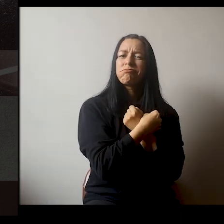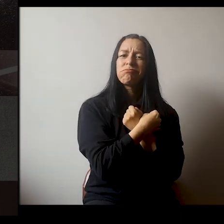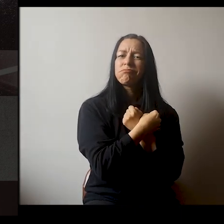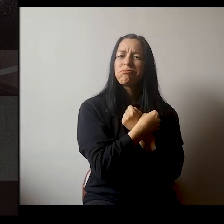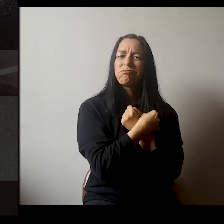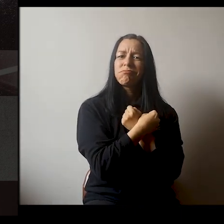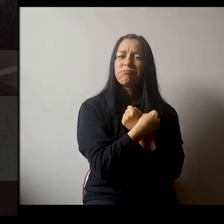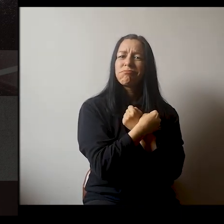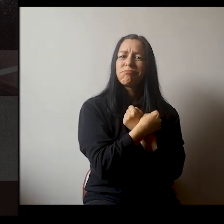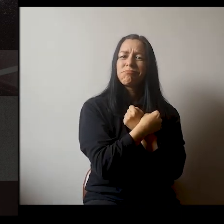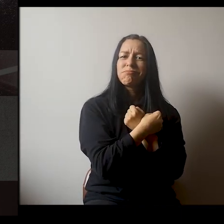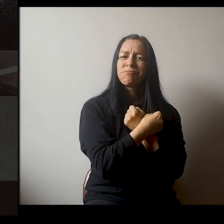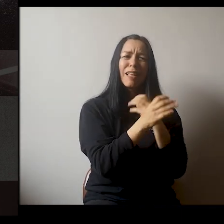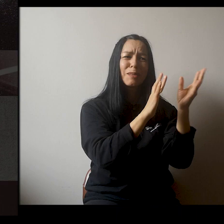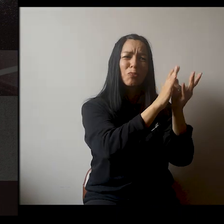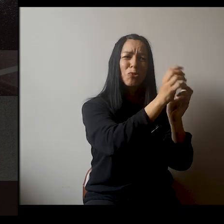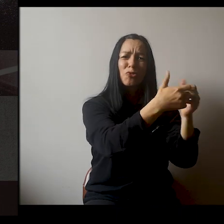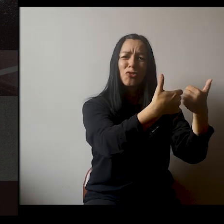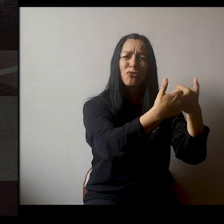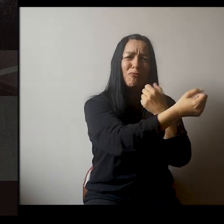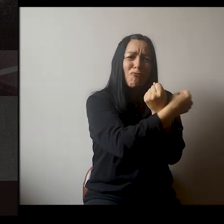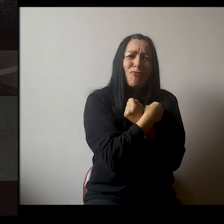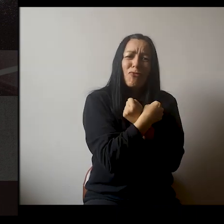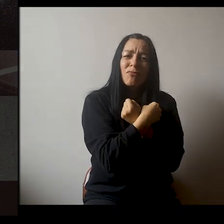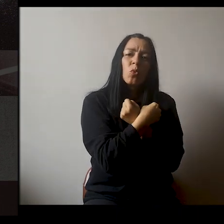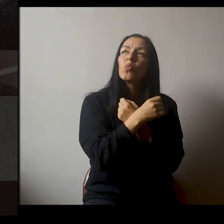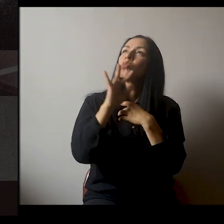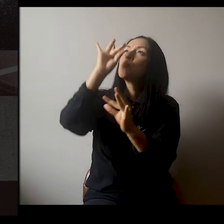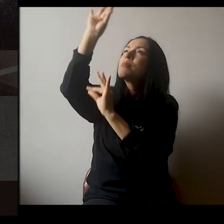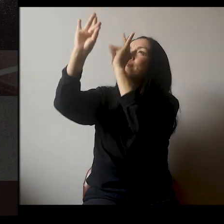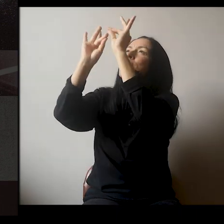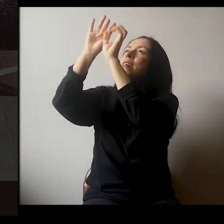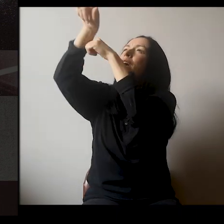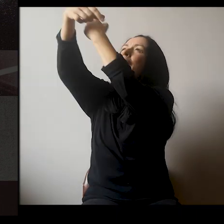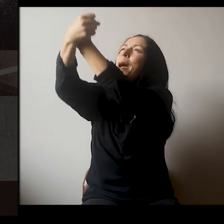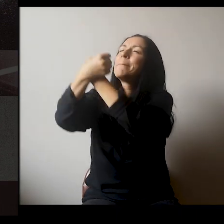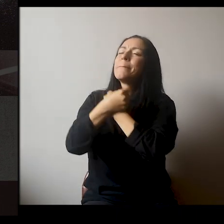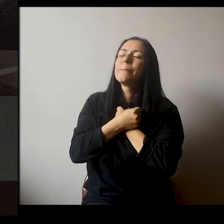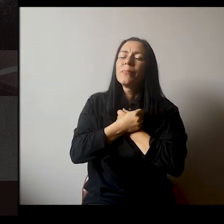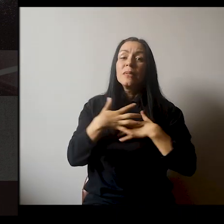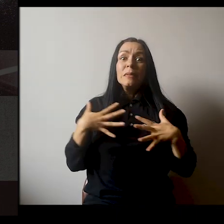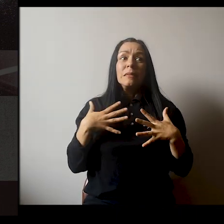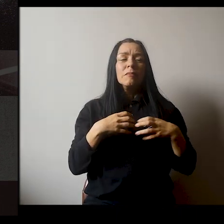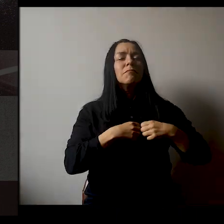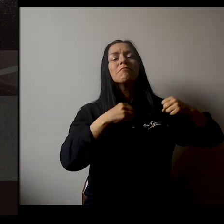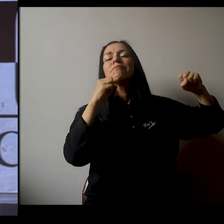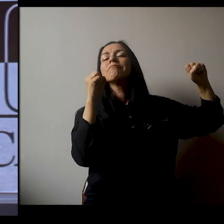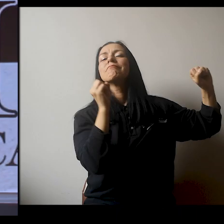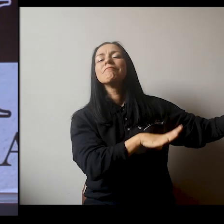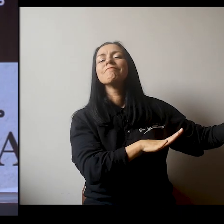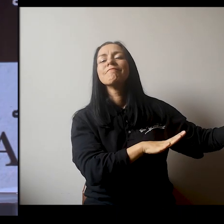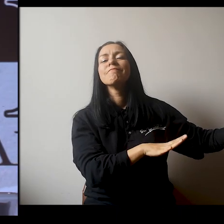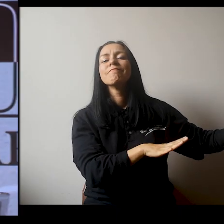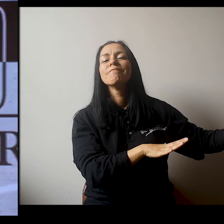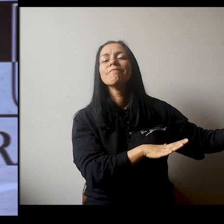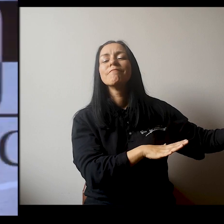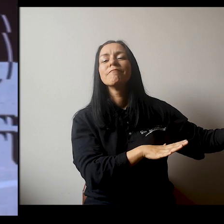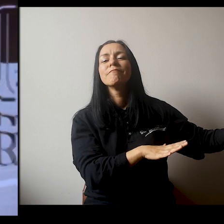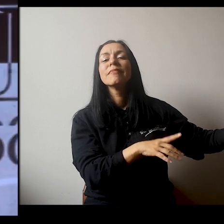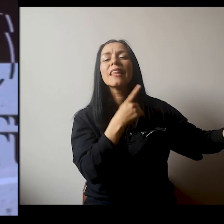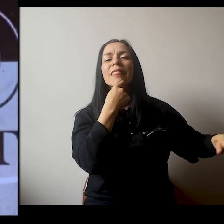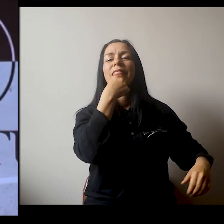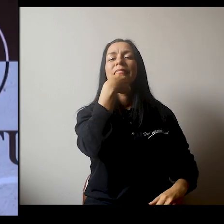de entre novios o de Hollywood, está hablando del amor perfecto de Dios. Quita el temor. Y